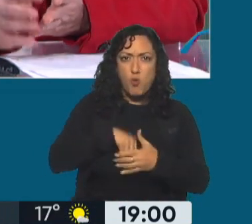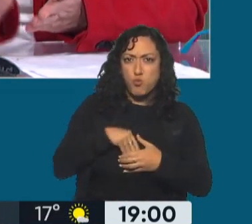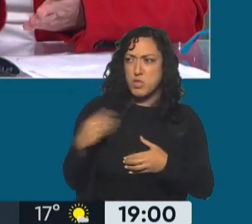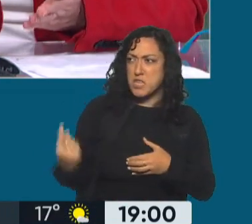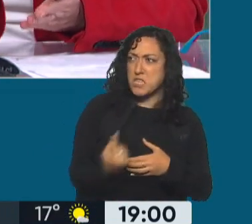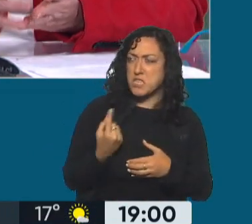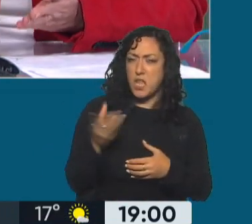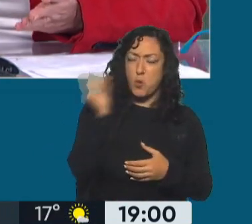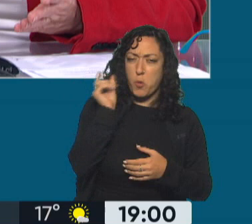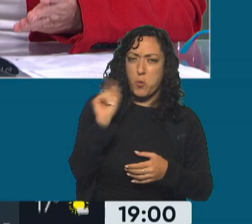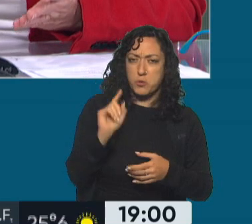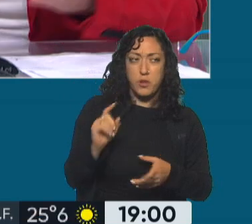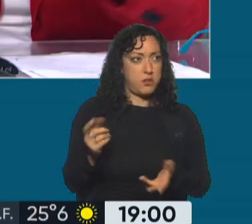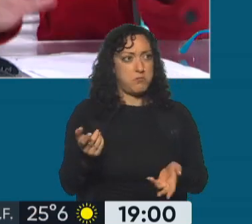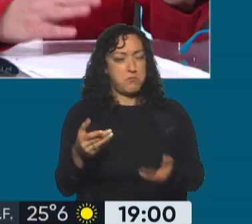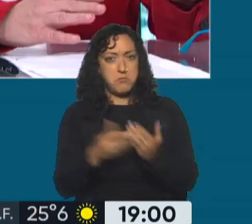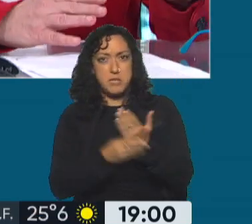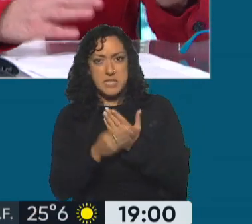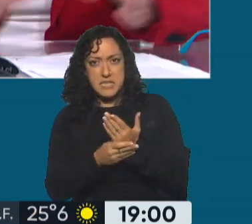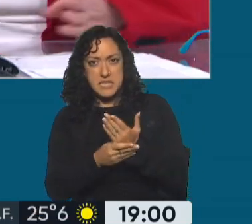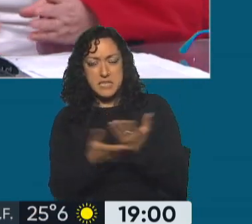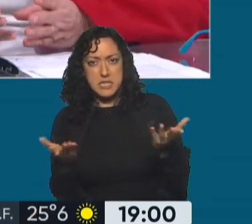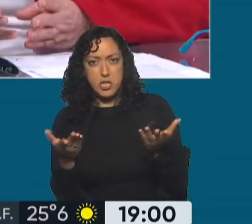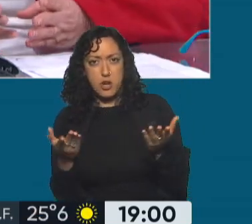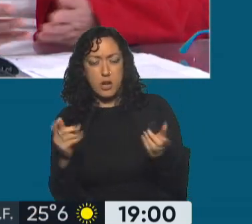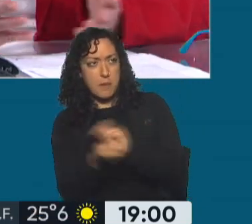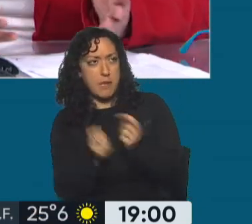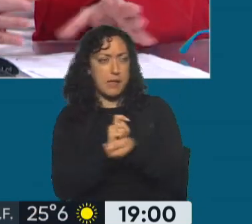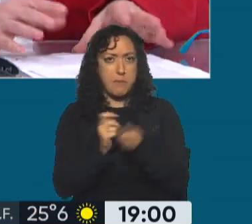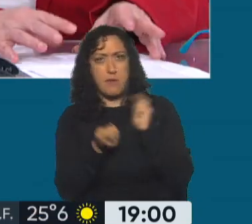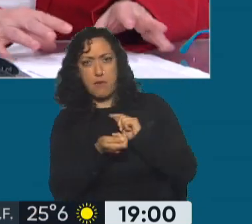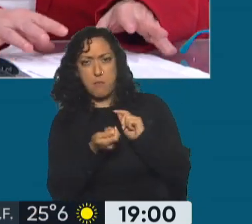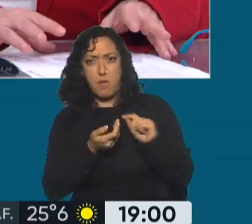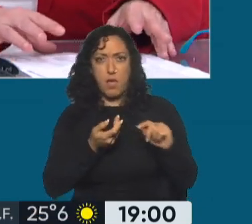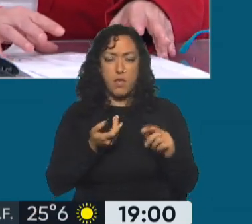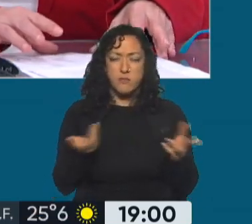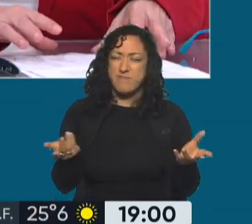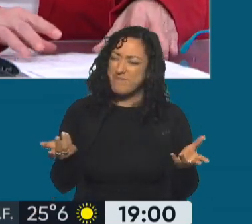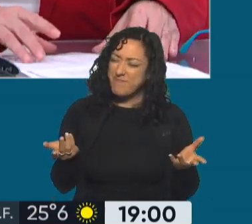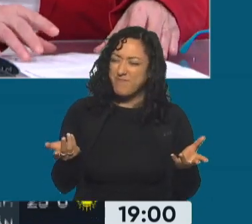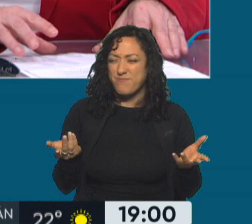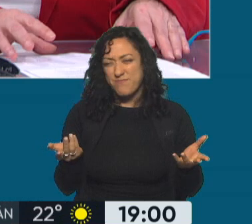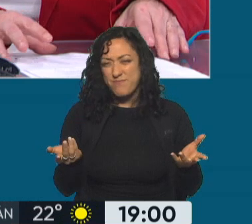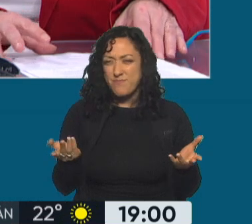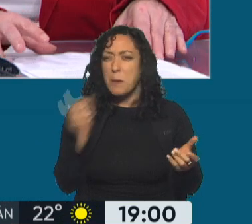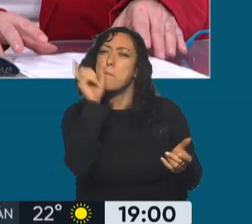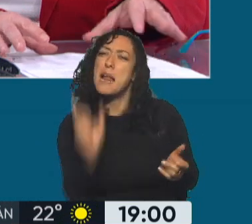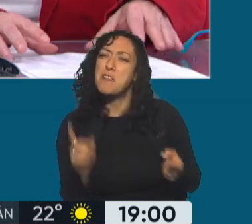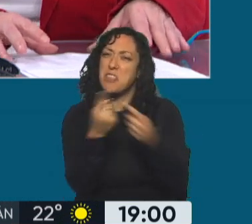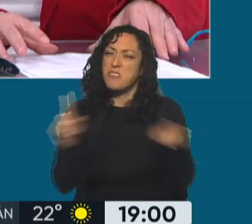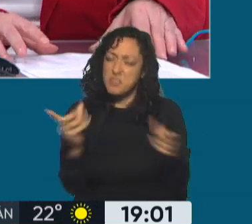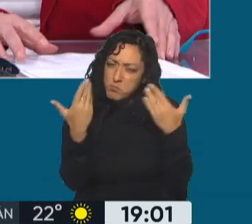escucha, el ministro es esquizofrénico, un día dice una cosa y otro día dice otra. Hay muchos otros términos que